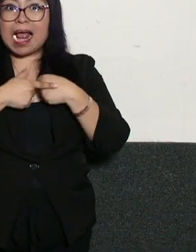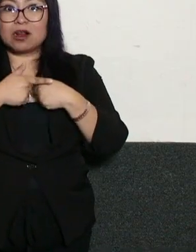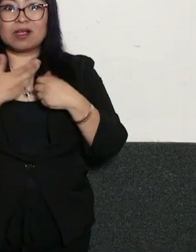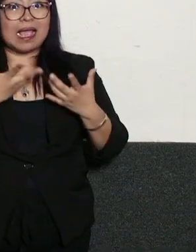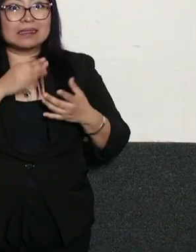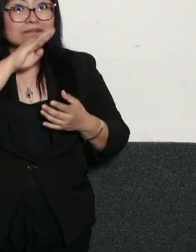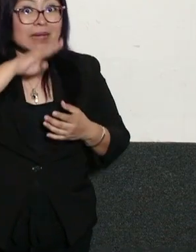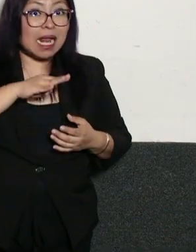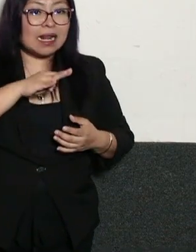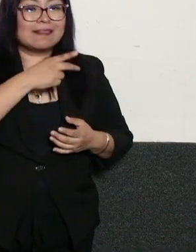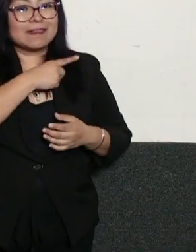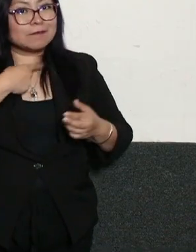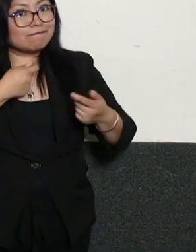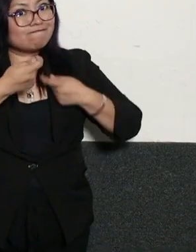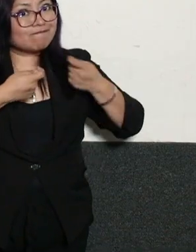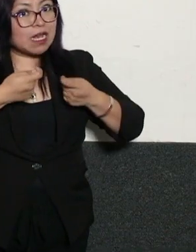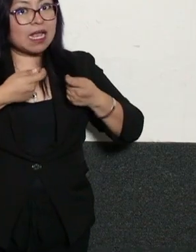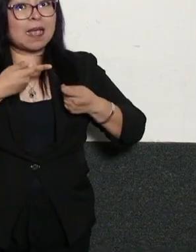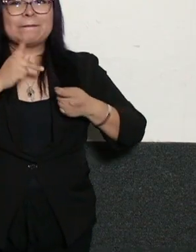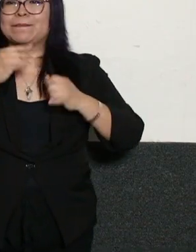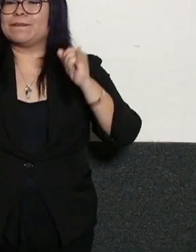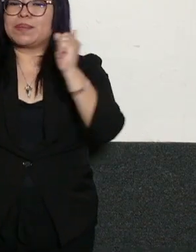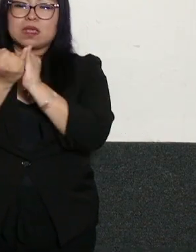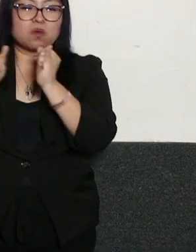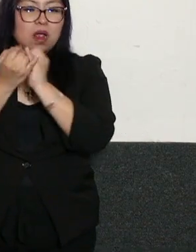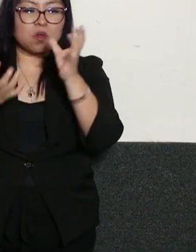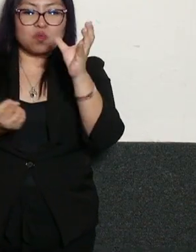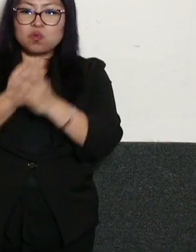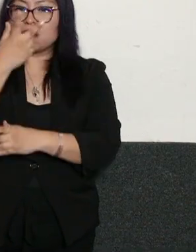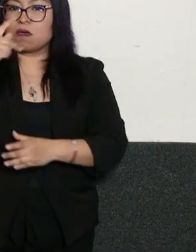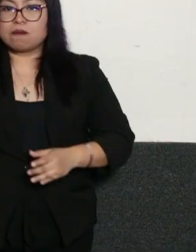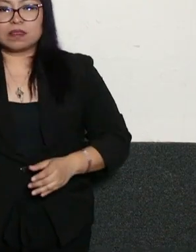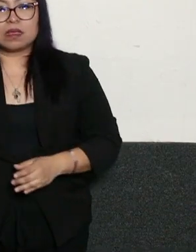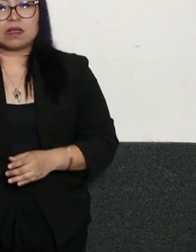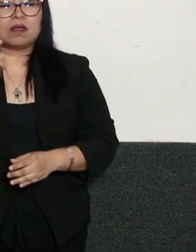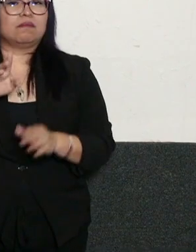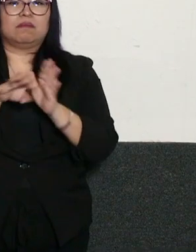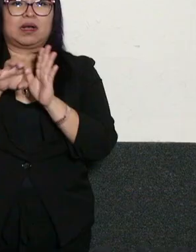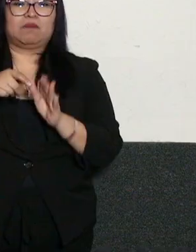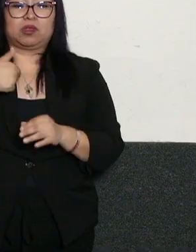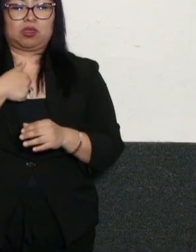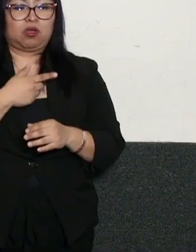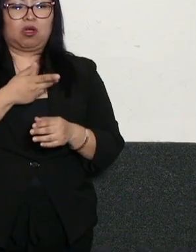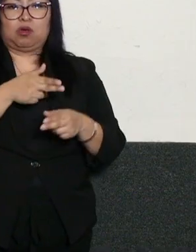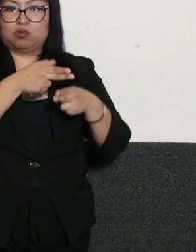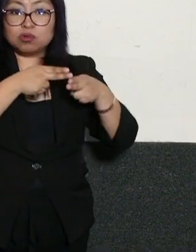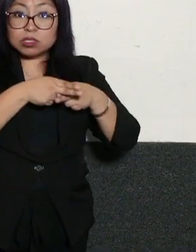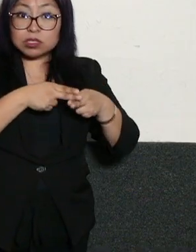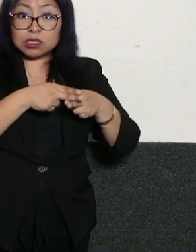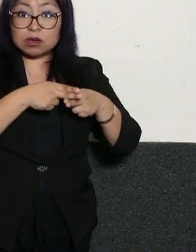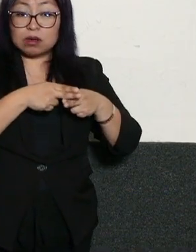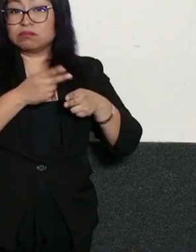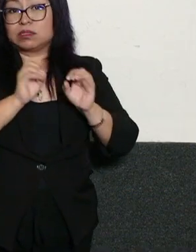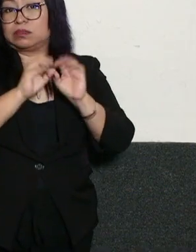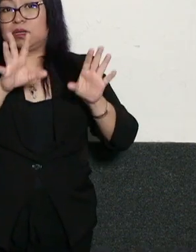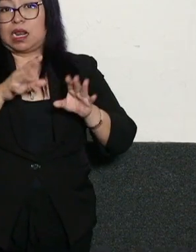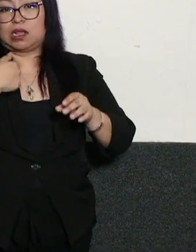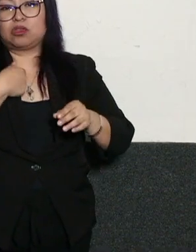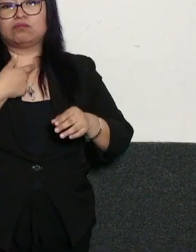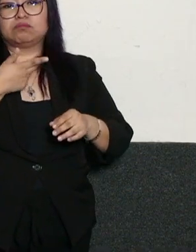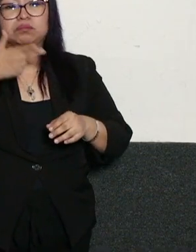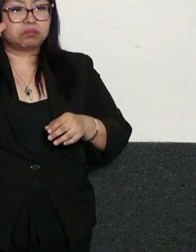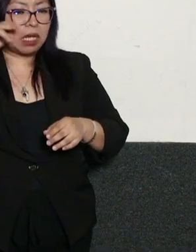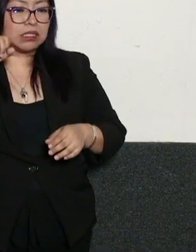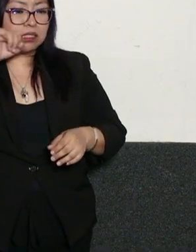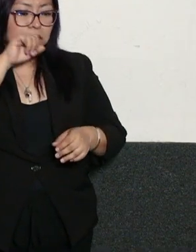hacer. Ahora, como cualquier tecnología, si yo te puedo decir, oye, yo tengo un cuchillo y pues la hago para hacer mis